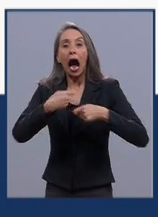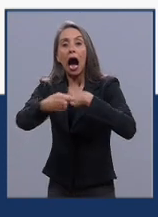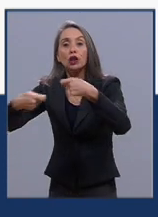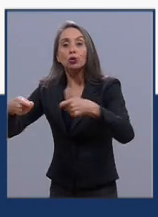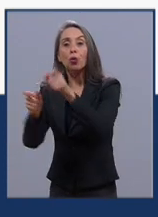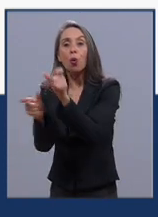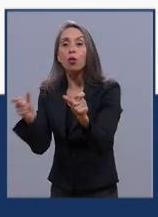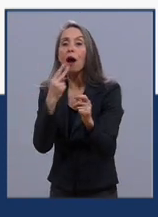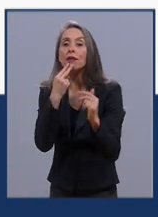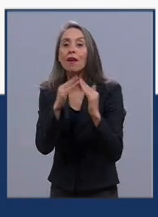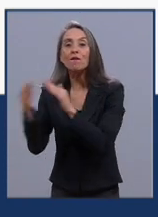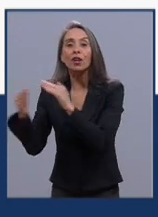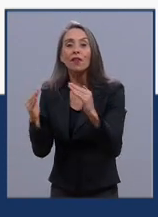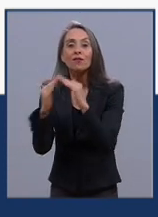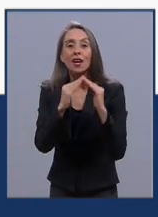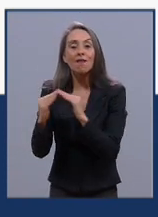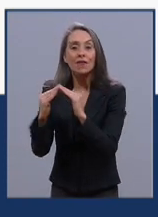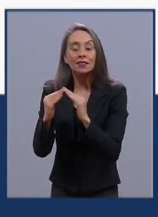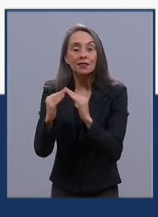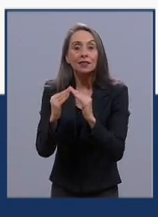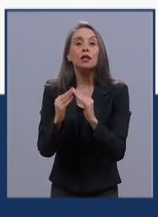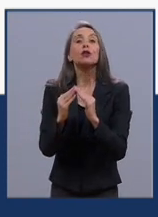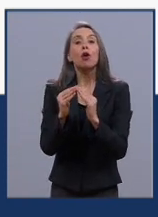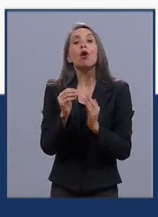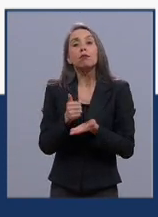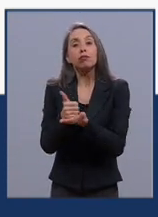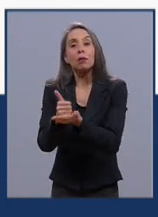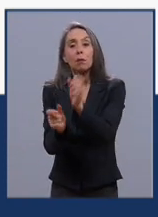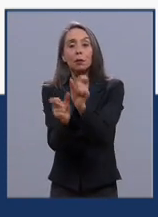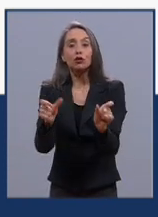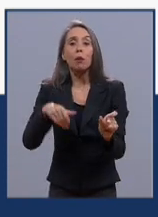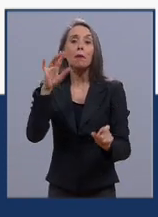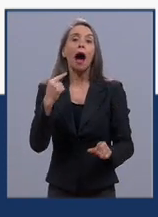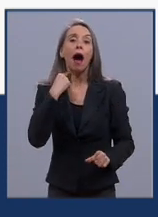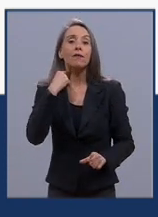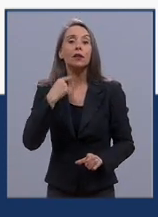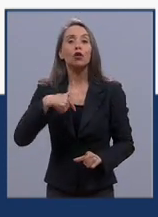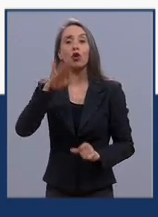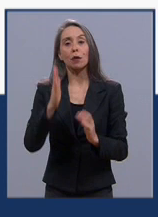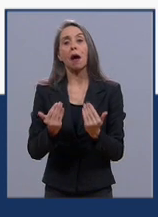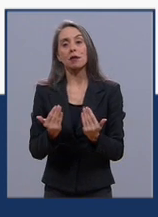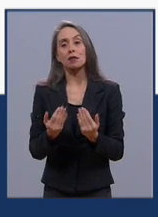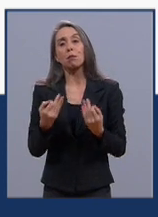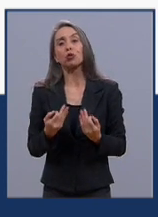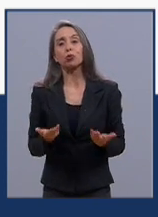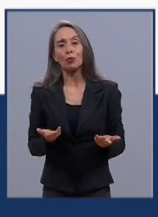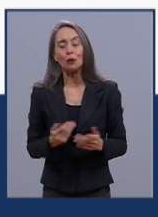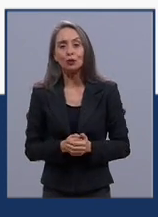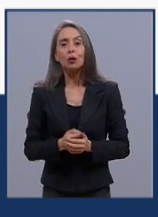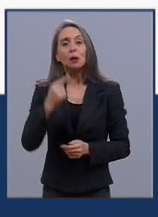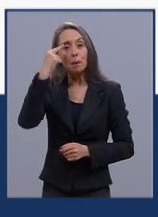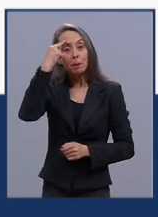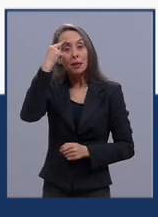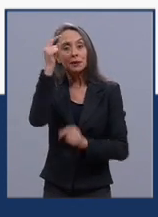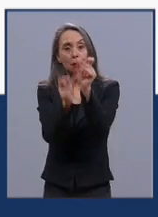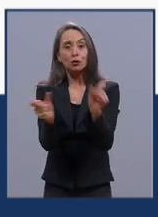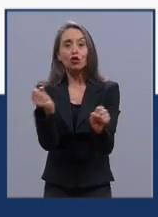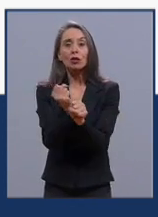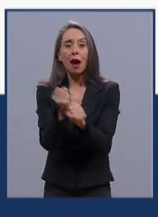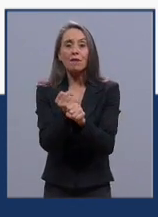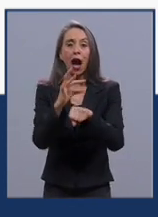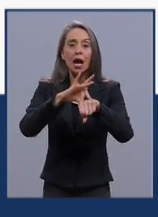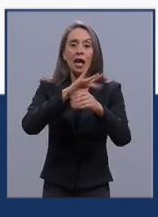sus beneficiarios por supuesto los más afectados los más necesitados pensando los trabajadores de la salud